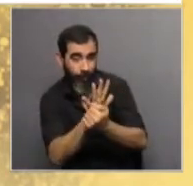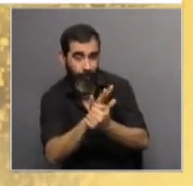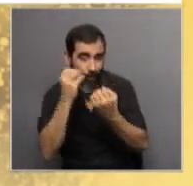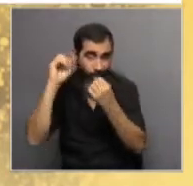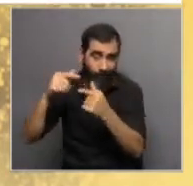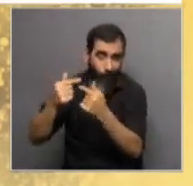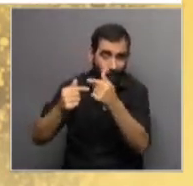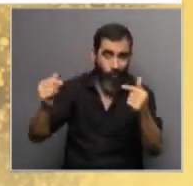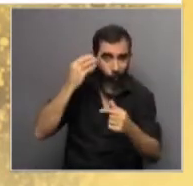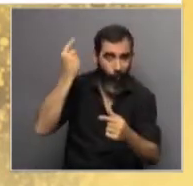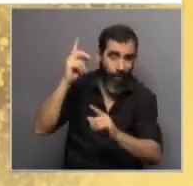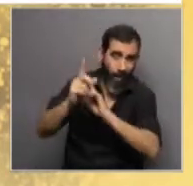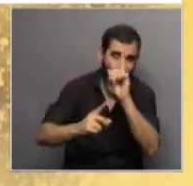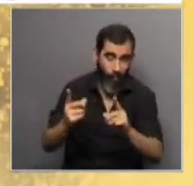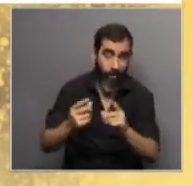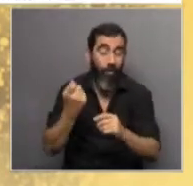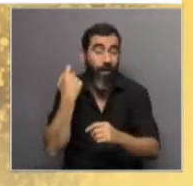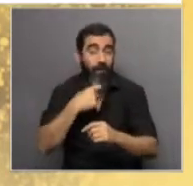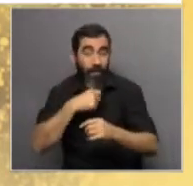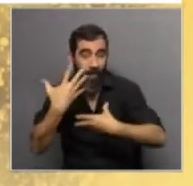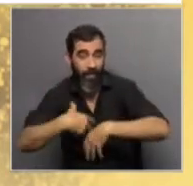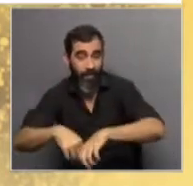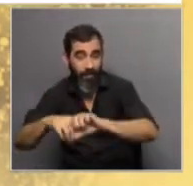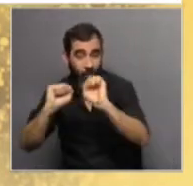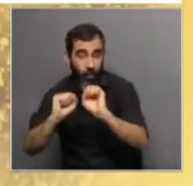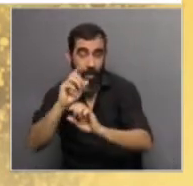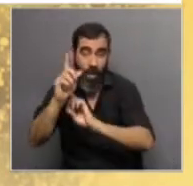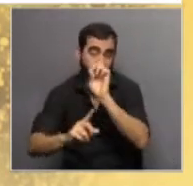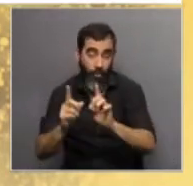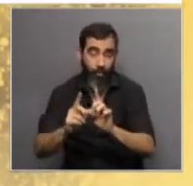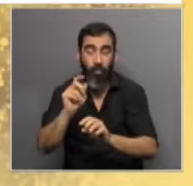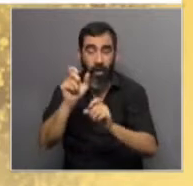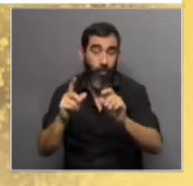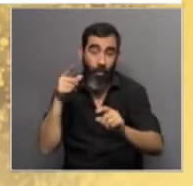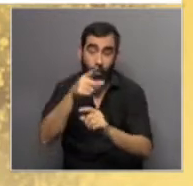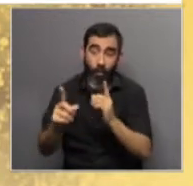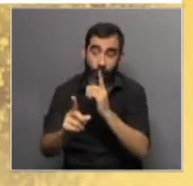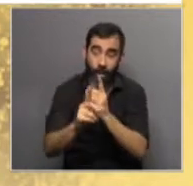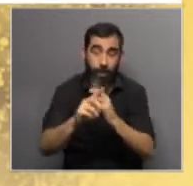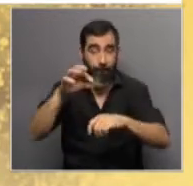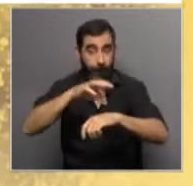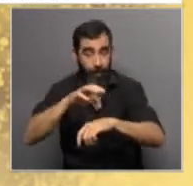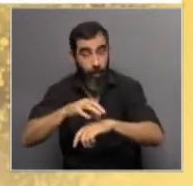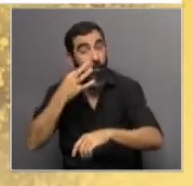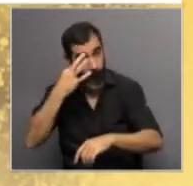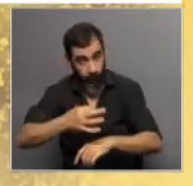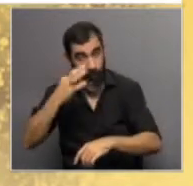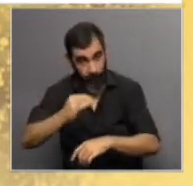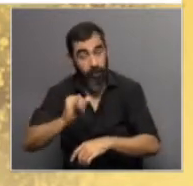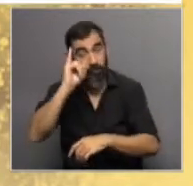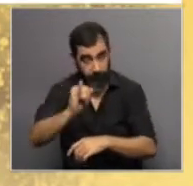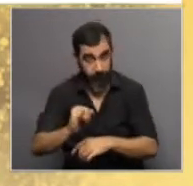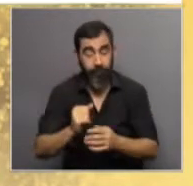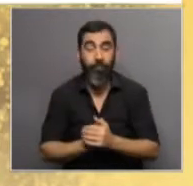lo que ocurrió realmente por el déficit de diagnósticos per se, digamos, porque la gente no fue a consultar, y eso es cierto y se va a